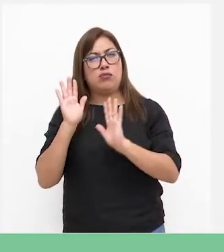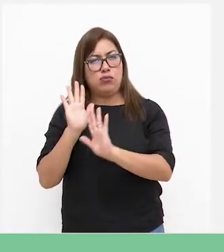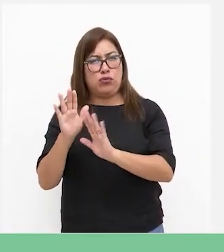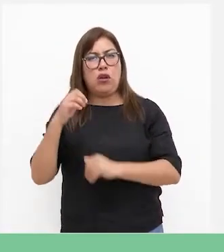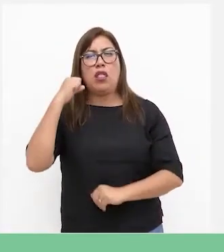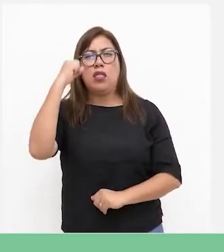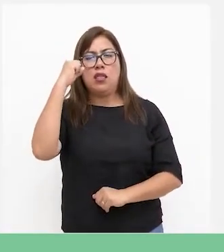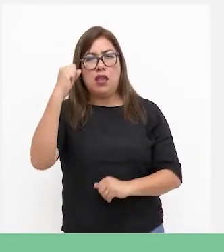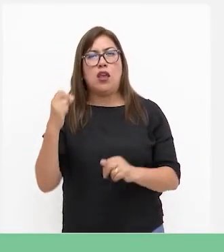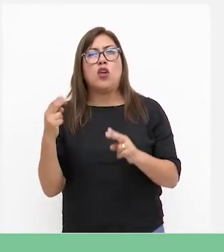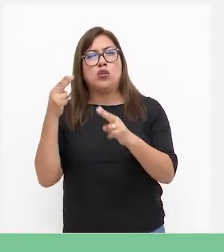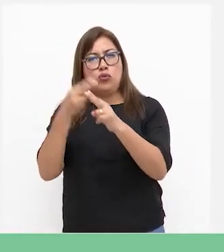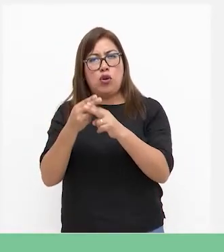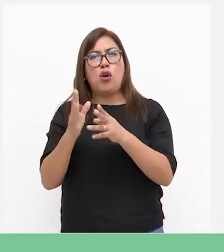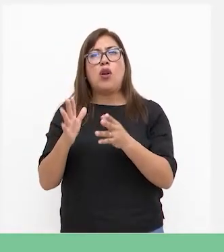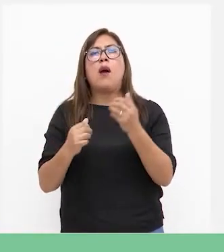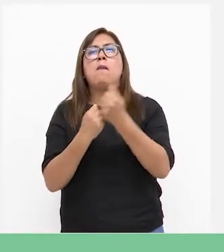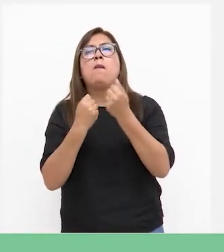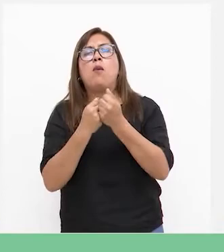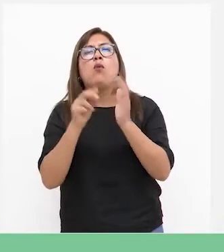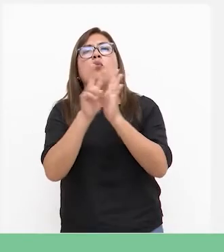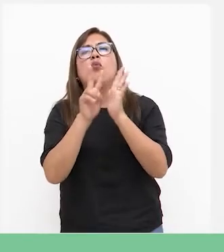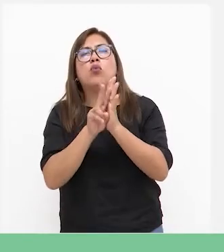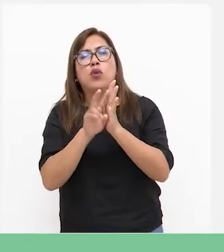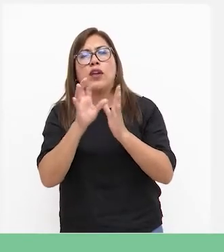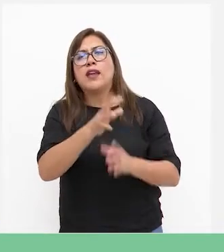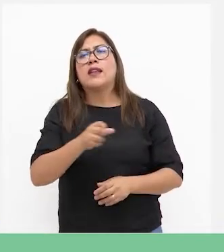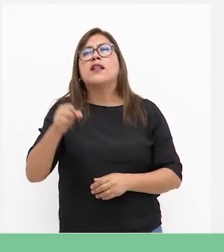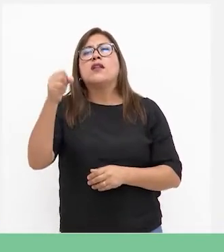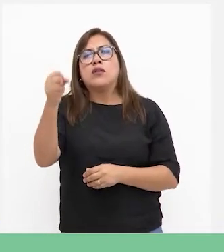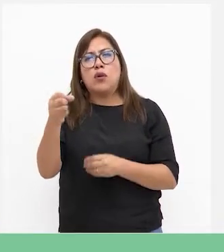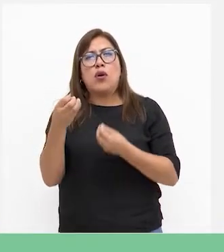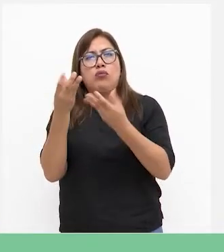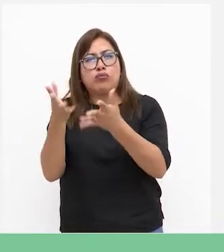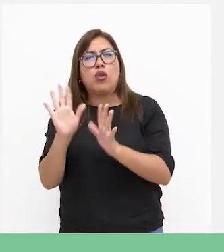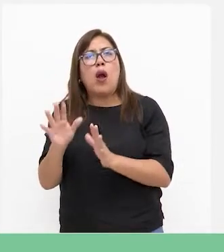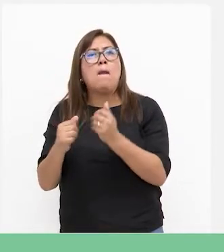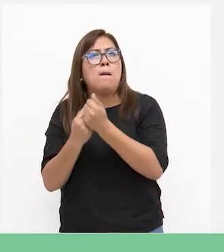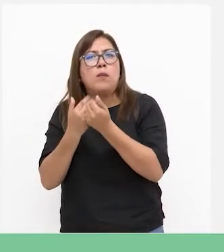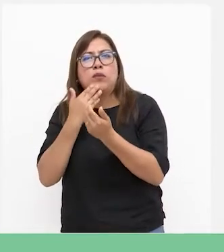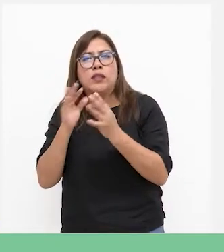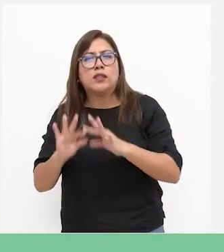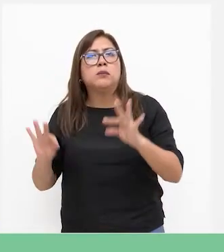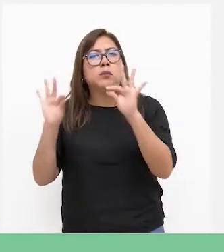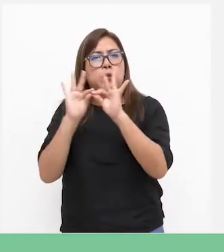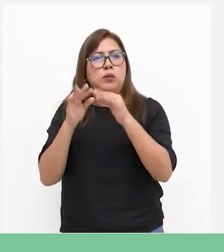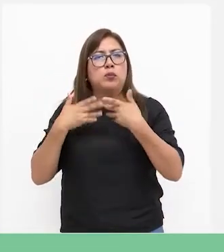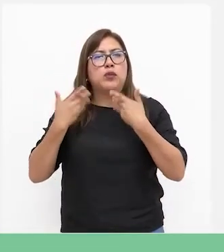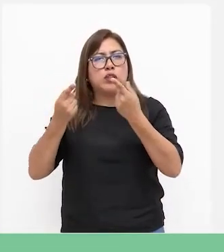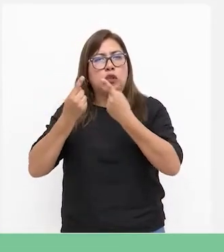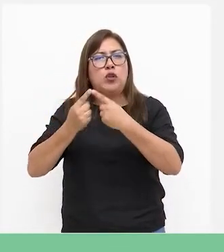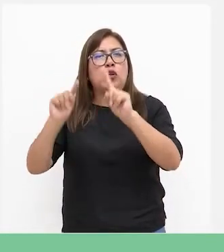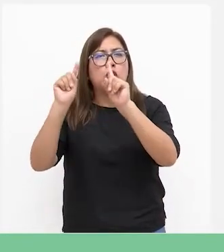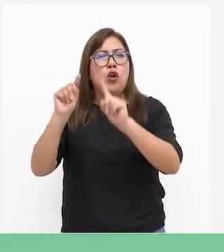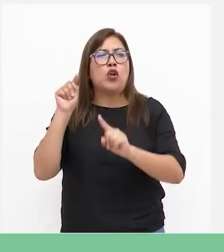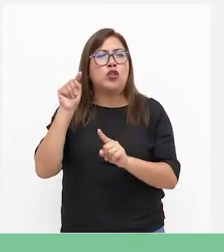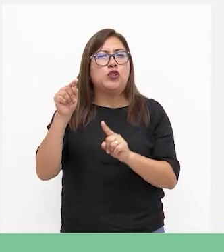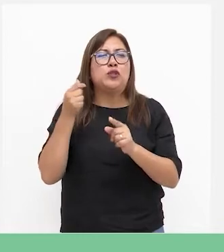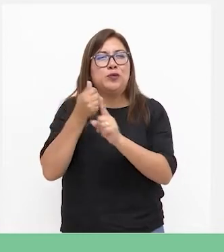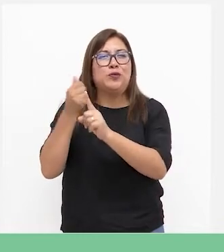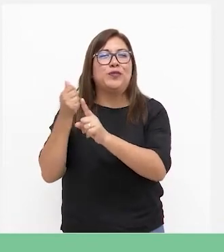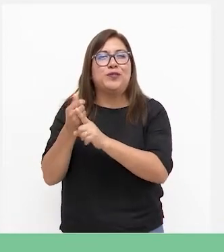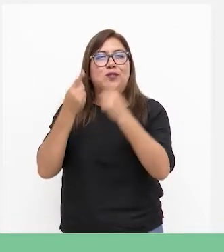el derecho de nombrar sus apoyos voluntarios y designar sus apoyos excepcionales para que logren tomar sus